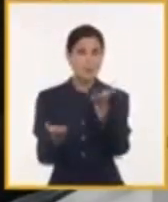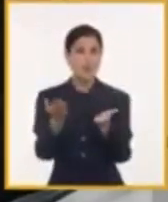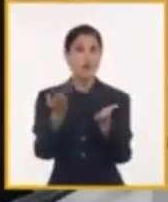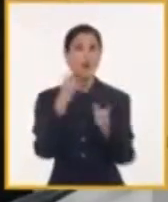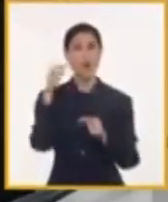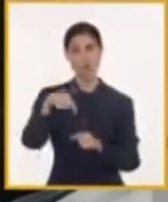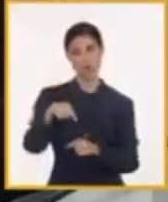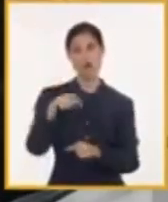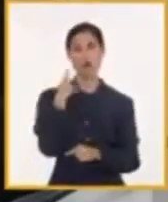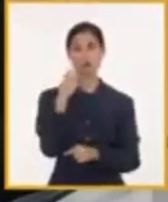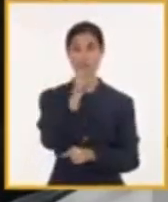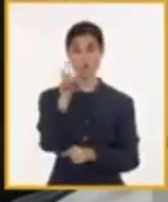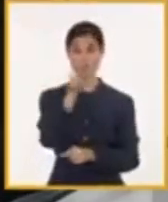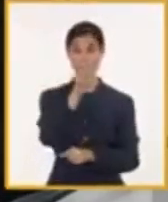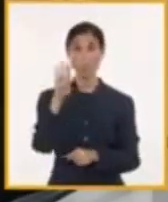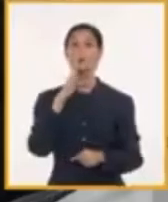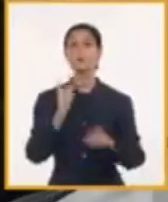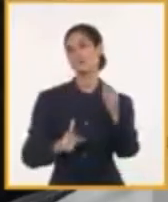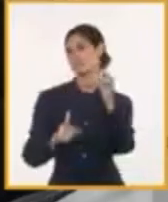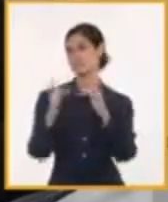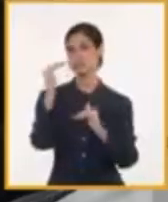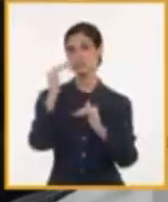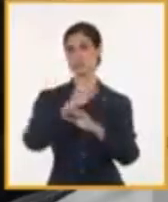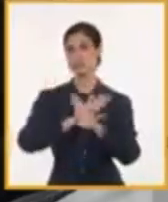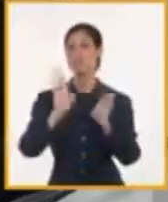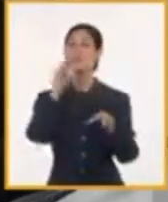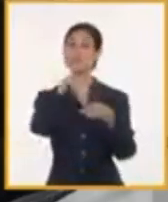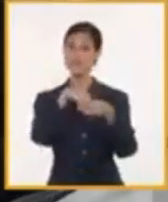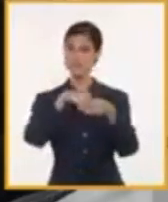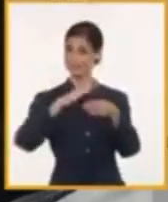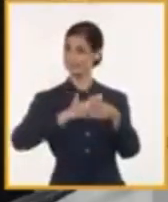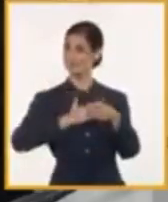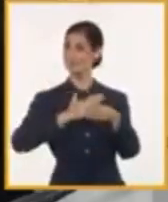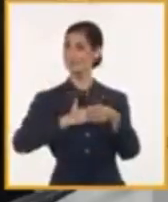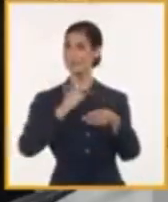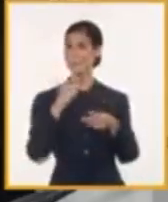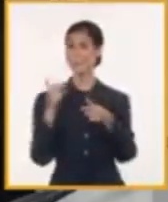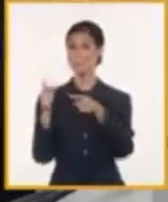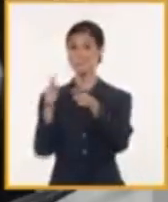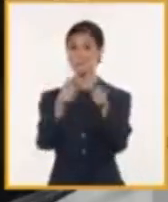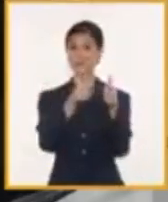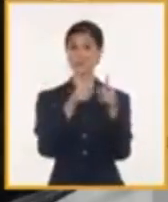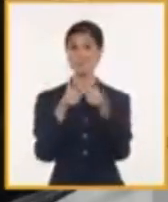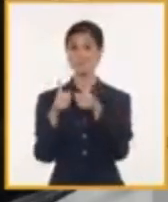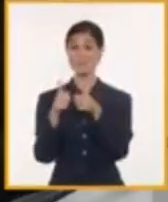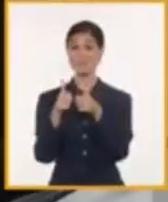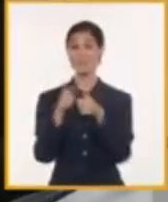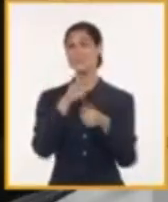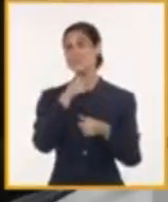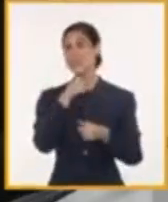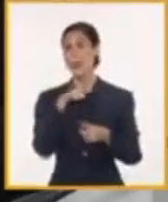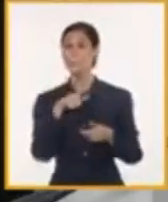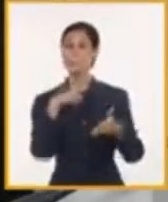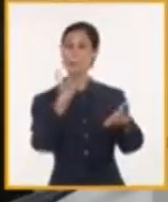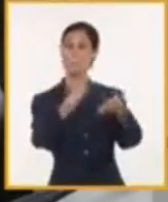sí. Hoy hay reservas y tenemos ejemplos muy positivos. Podemos leer ejemplos de la empresa Prodal, que durante